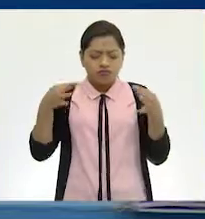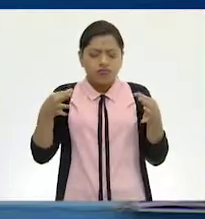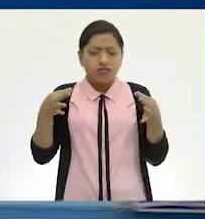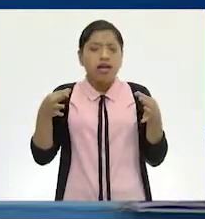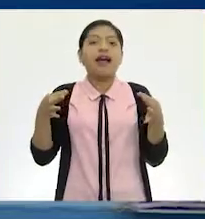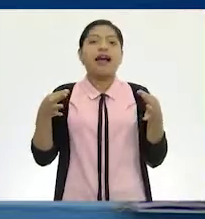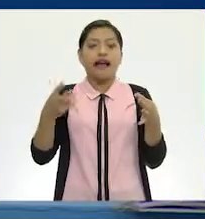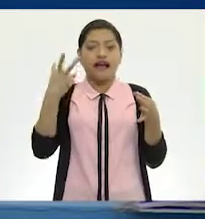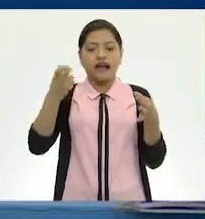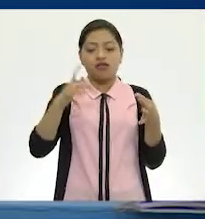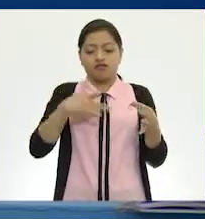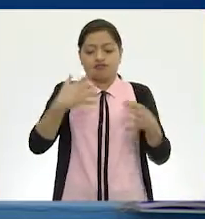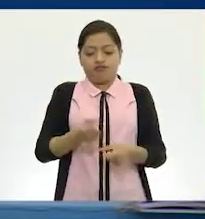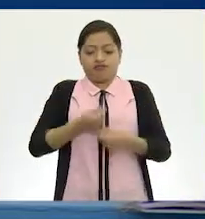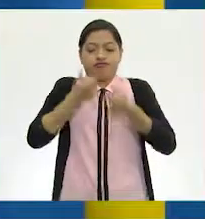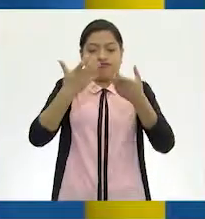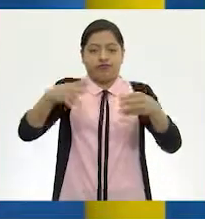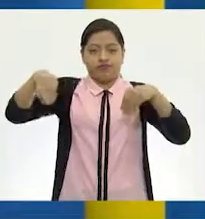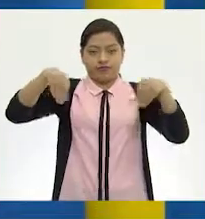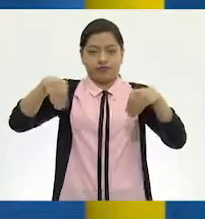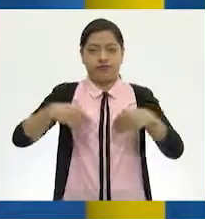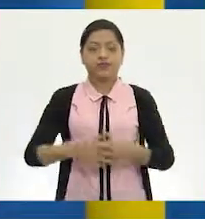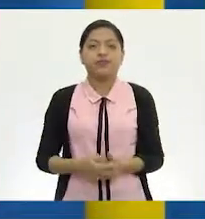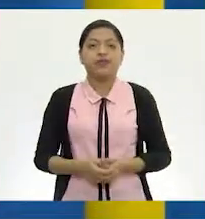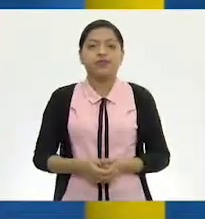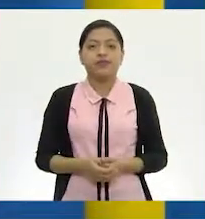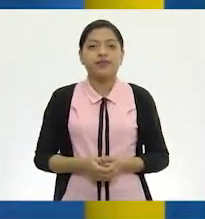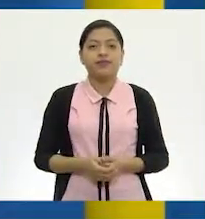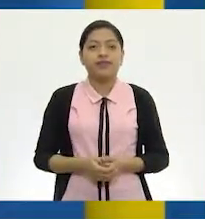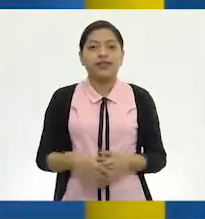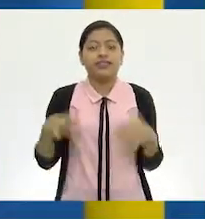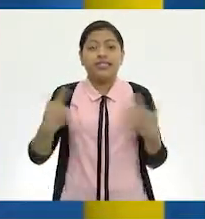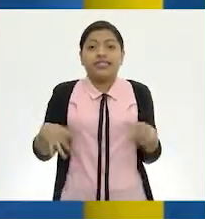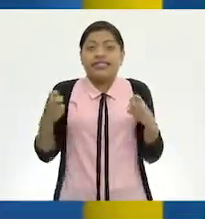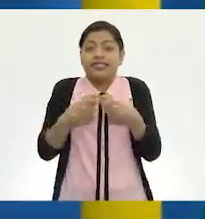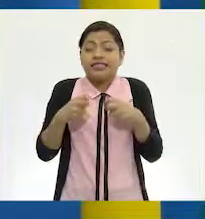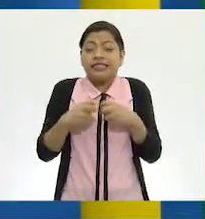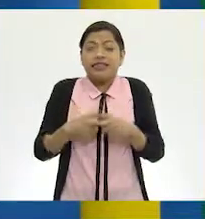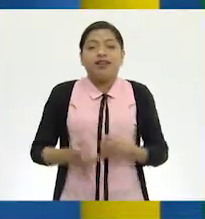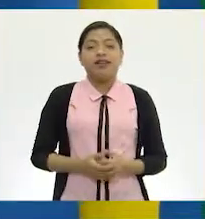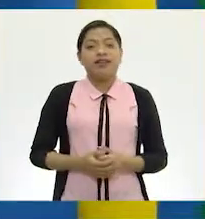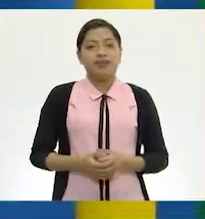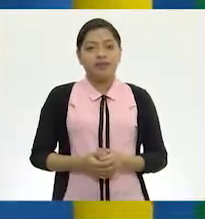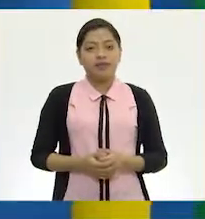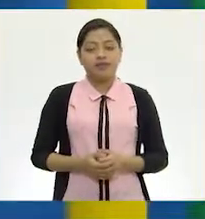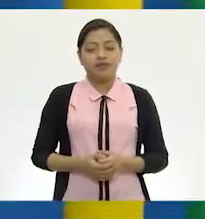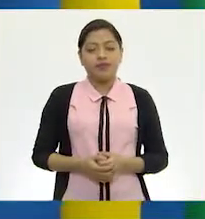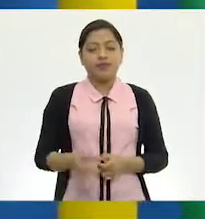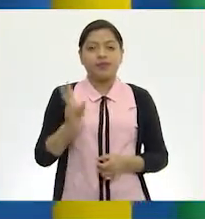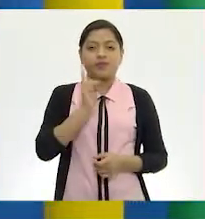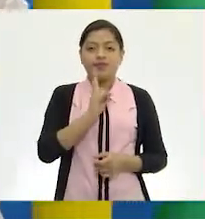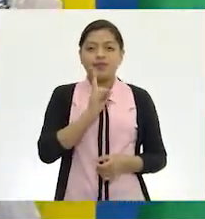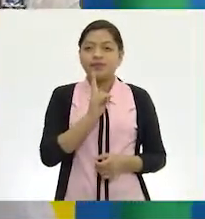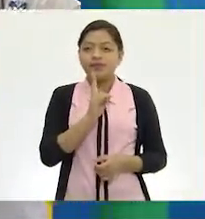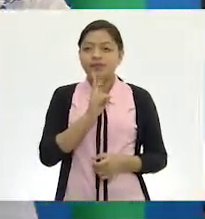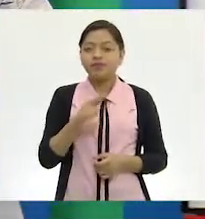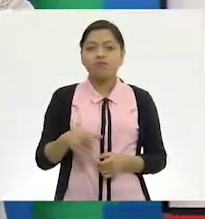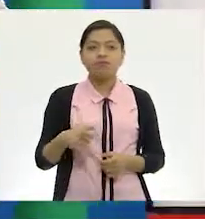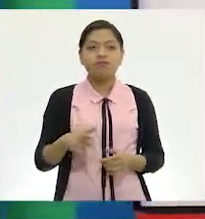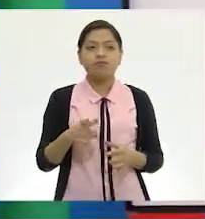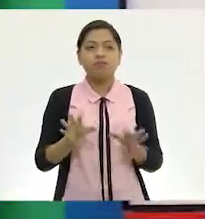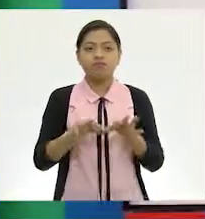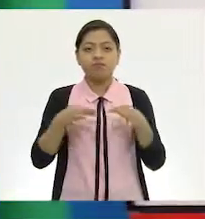en... Muy bien. ¡Qué nervios! A ver, vamos a ver qué fue lo que me